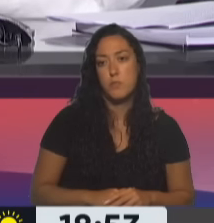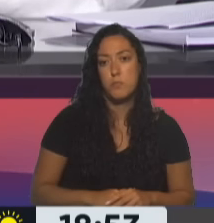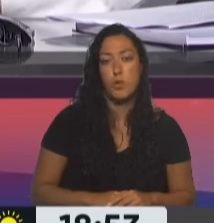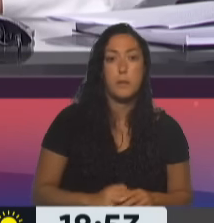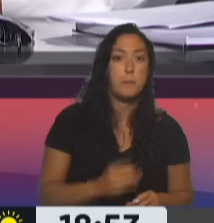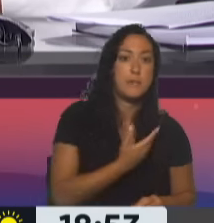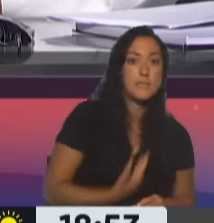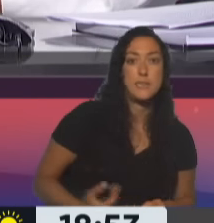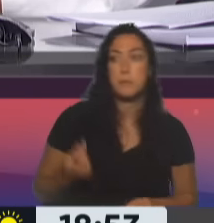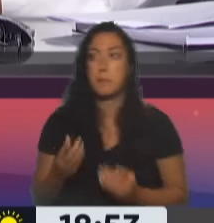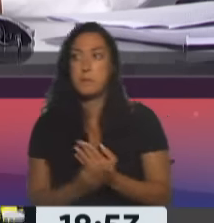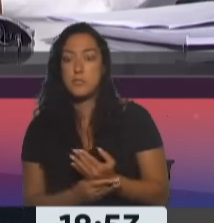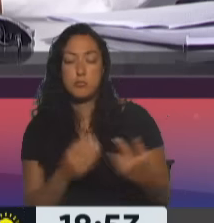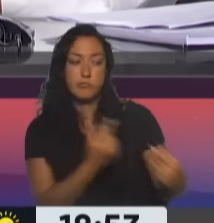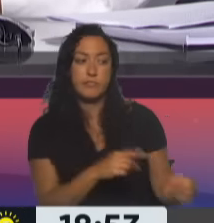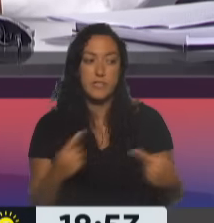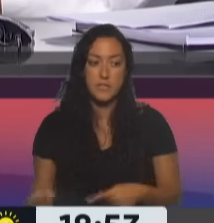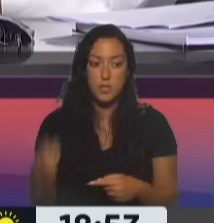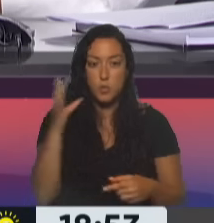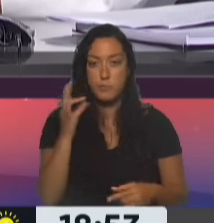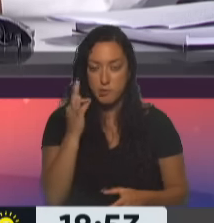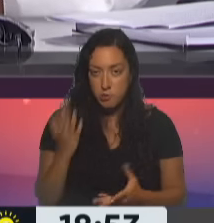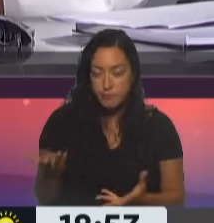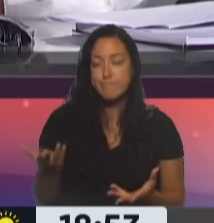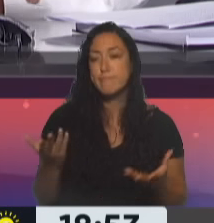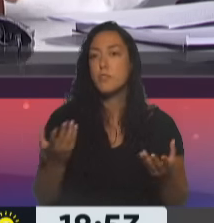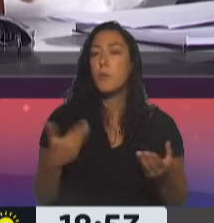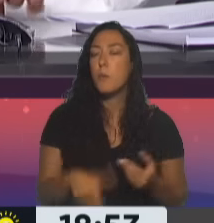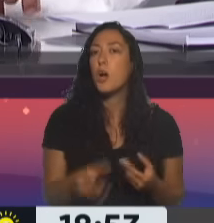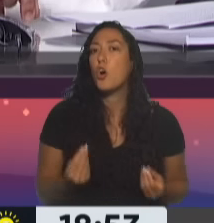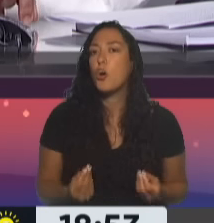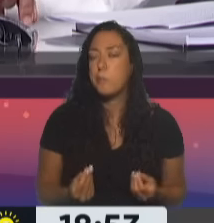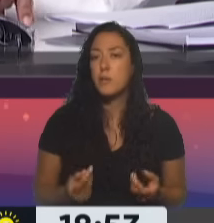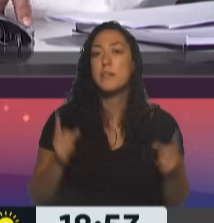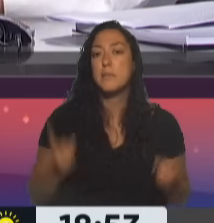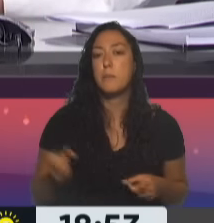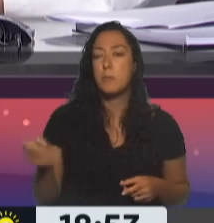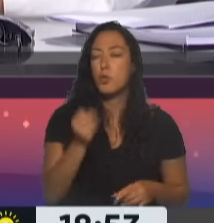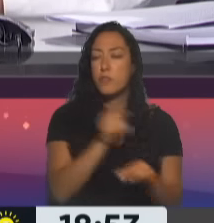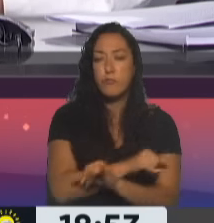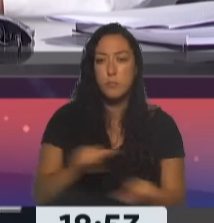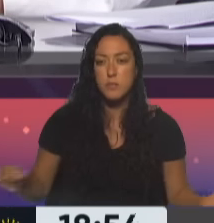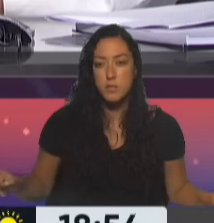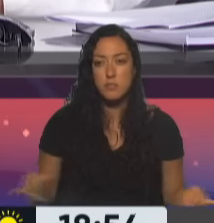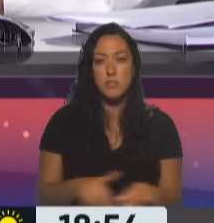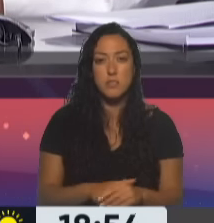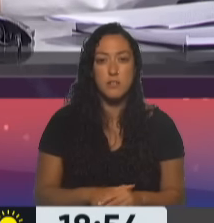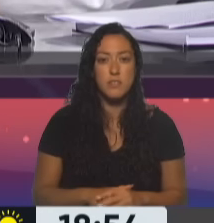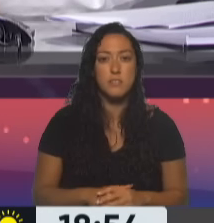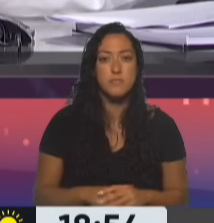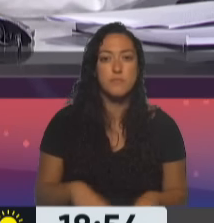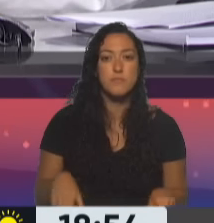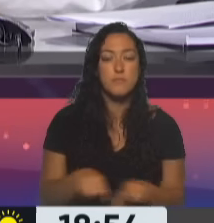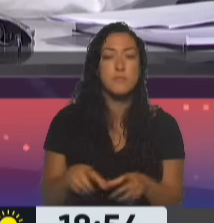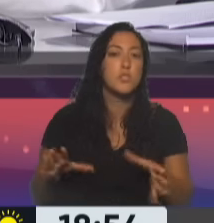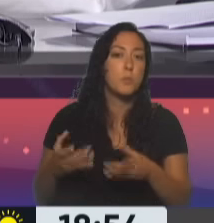distintas allí en la cabeza del Ejecutivo, pero además otro dato importante que deja estas elecciones es justamente el partido de la